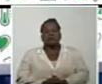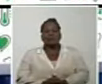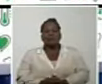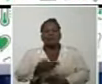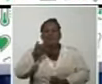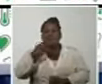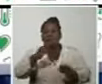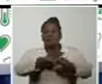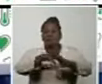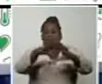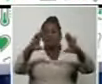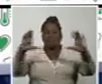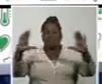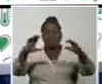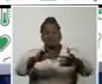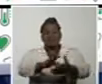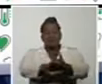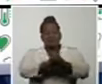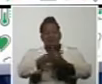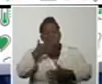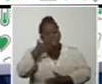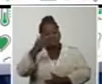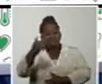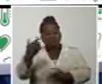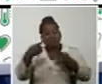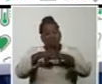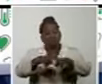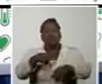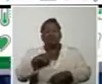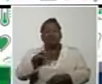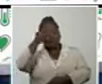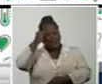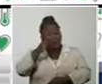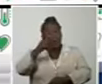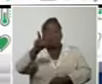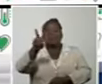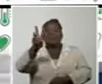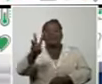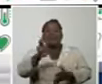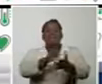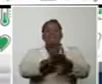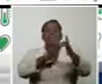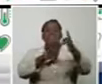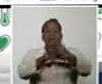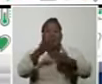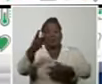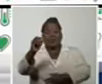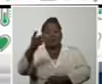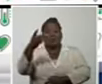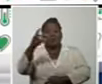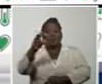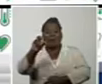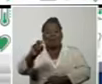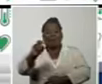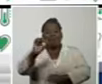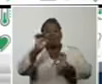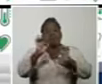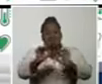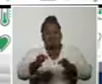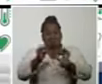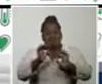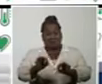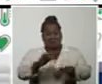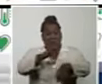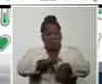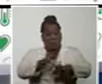Muy buenos días amigos, qué bueno que nos acompañan hoy sábado 23 de mayo del año 2020 para, como siempre hacemos justo a esta